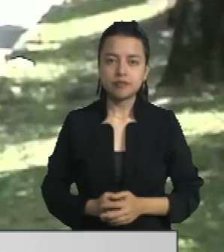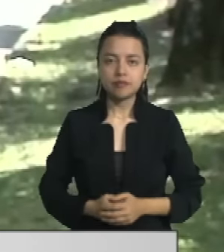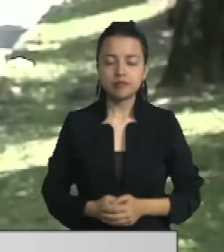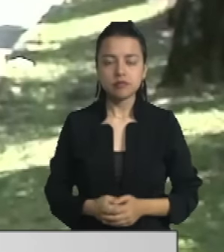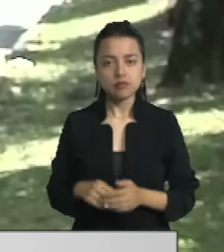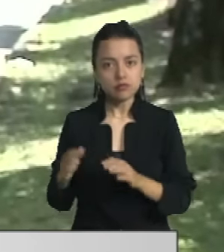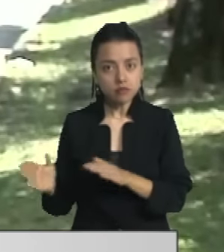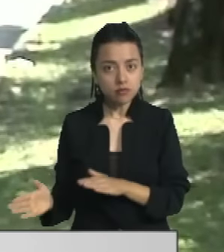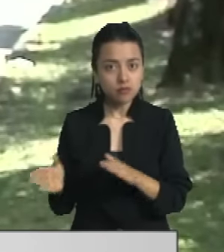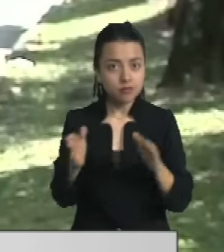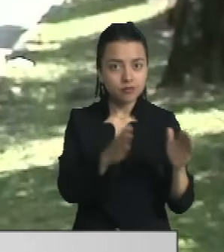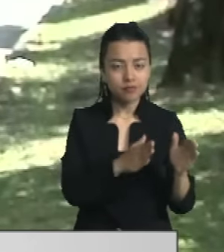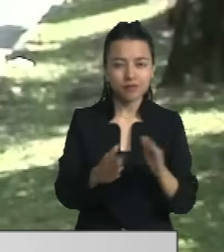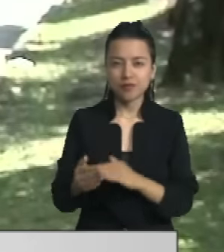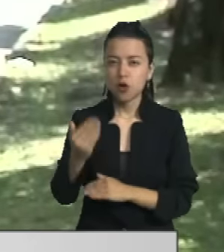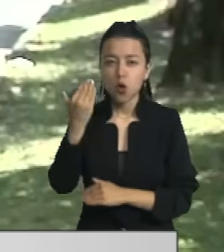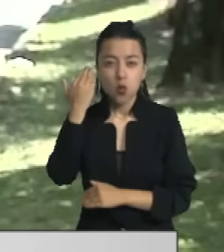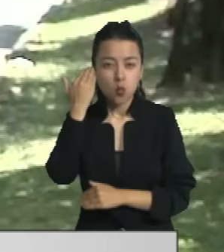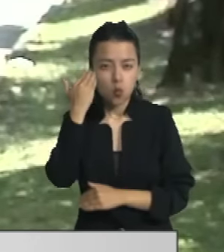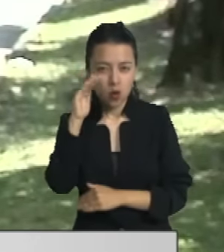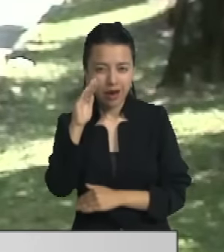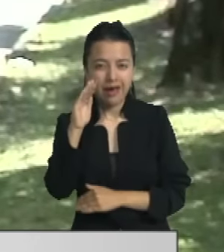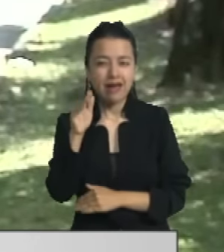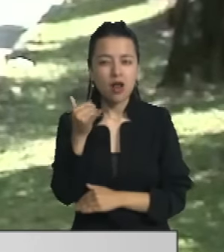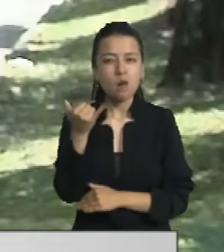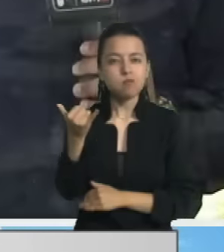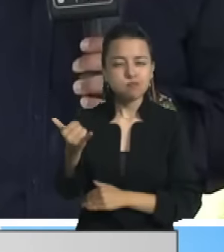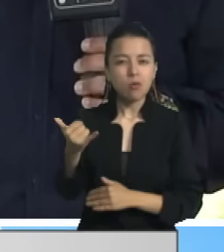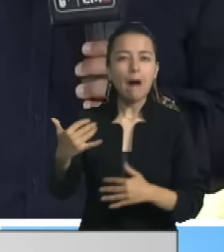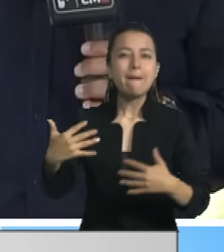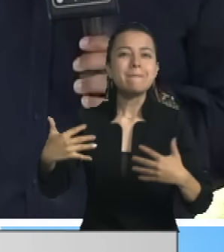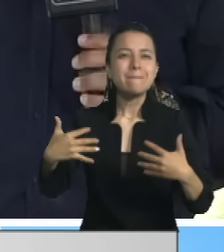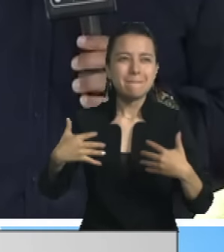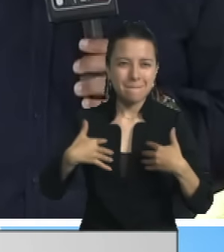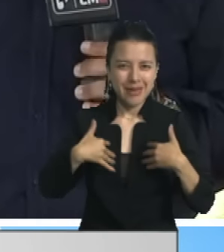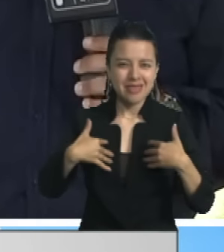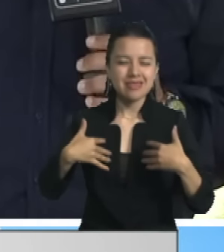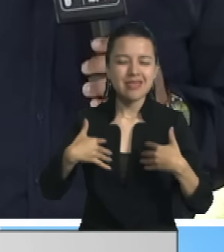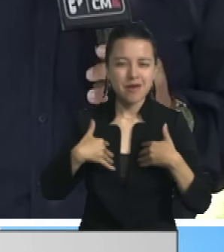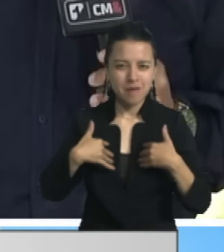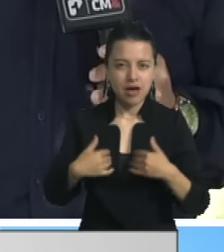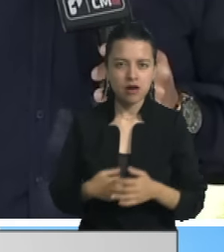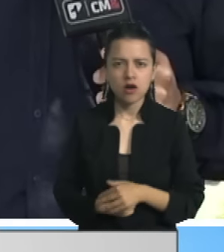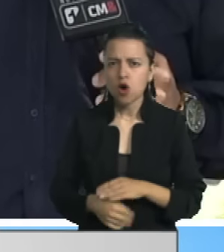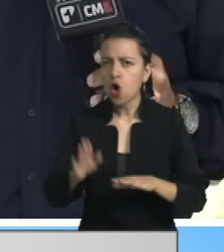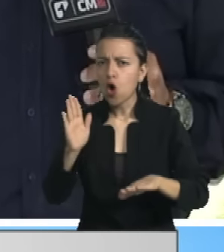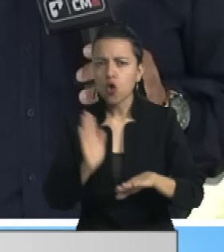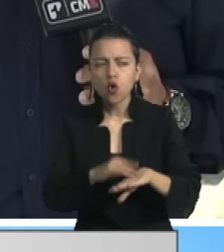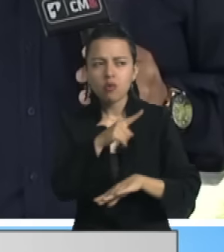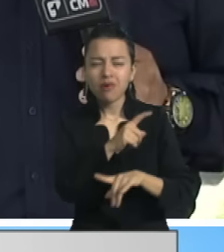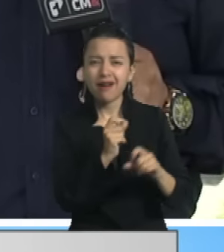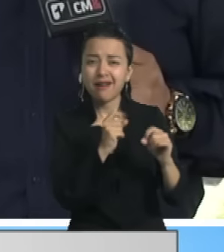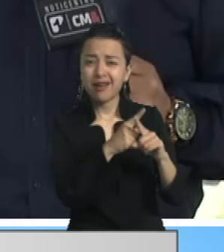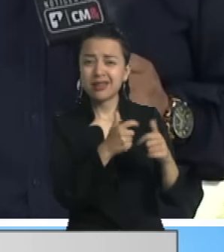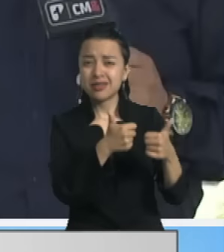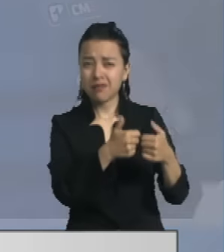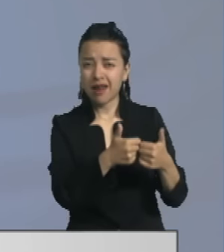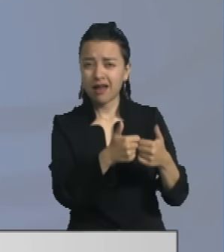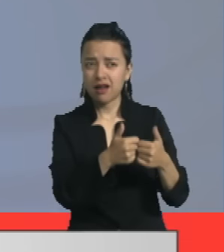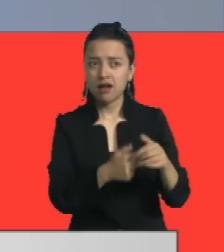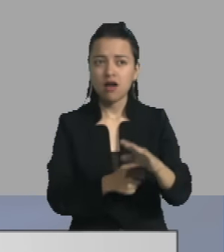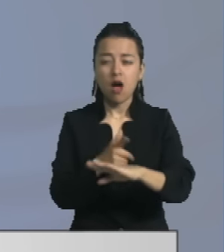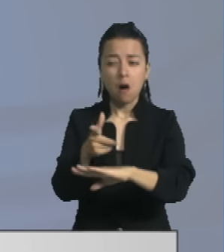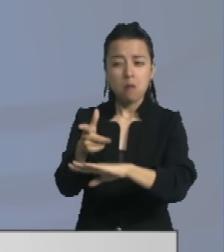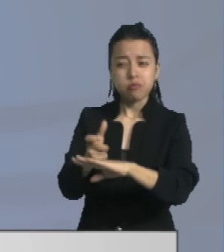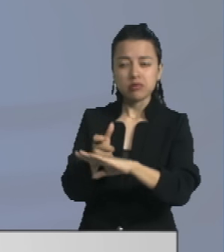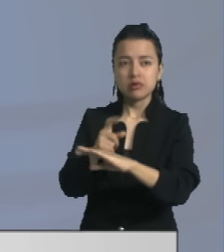cambiamos de tema porque una mujer que fue víctima de un violento ataque por parte de su expareja falleció en